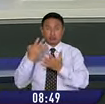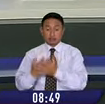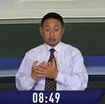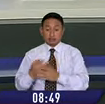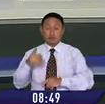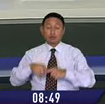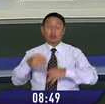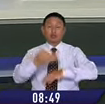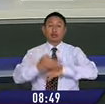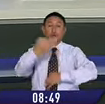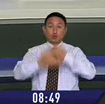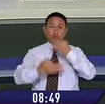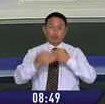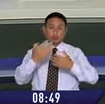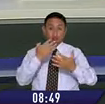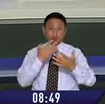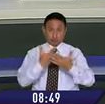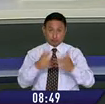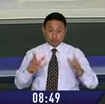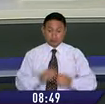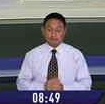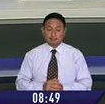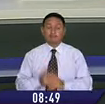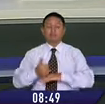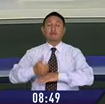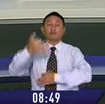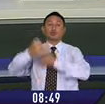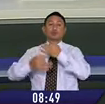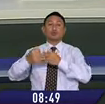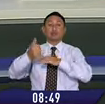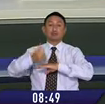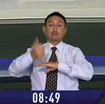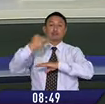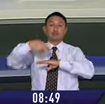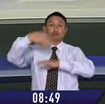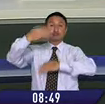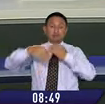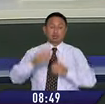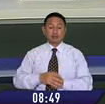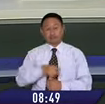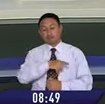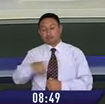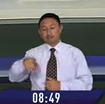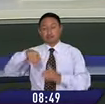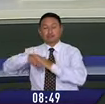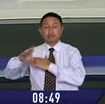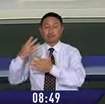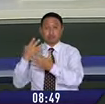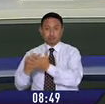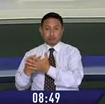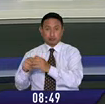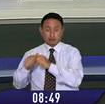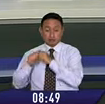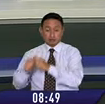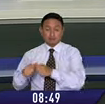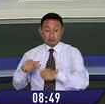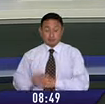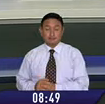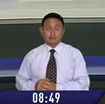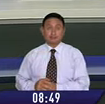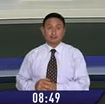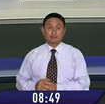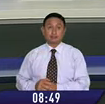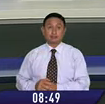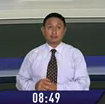presunto cohecho que se le acusa. Un juez de la Corte Nacional de Justicia dispuso prisión preventiva y deberá cumplirlo en